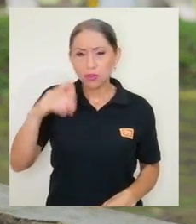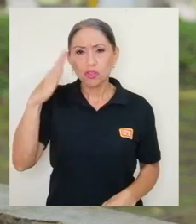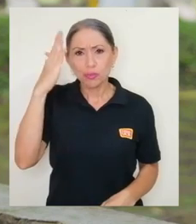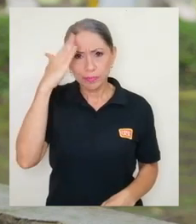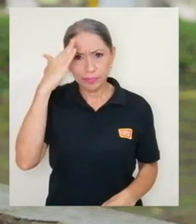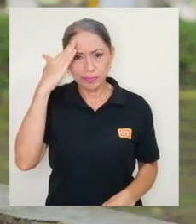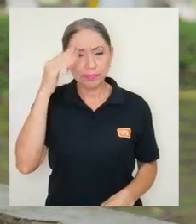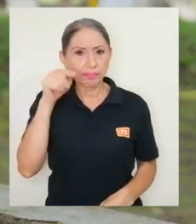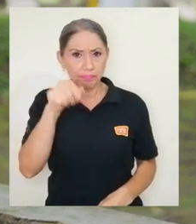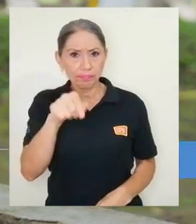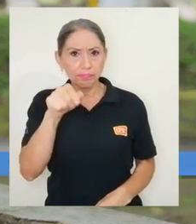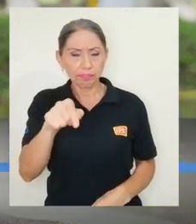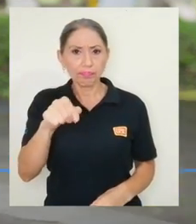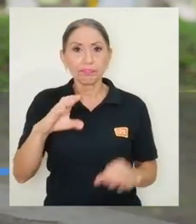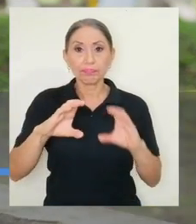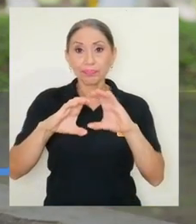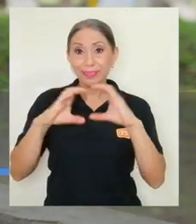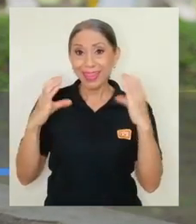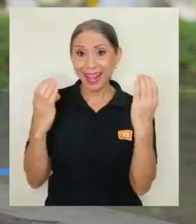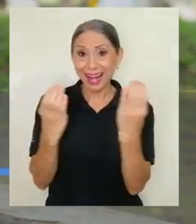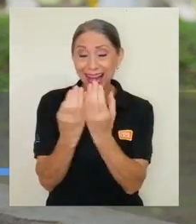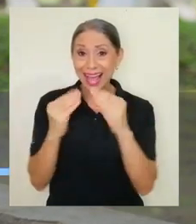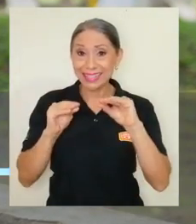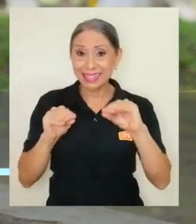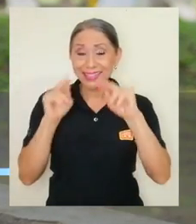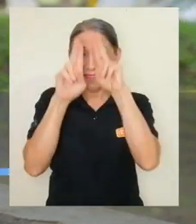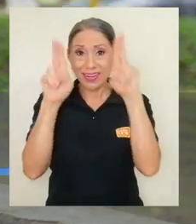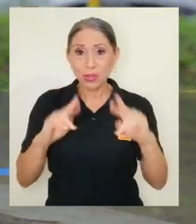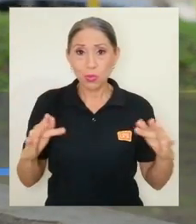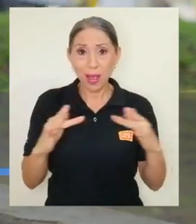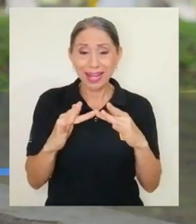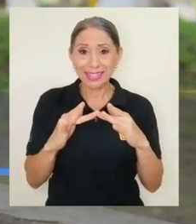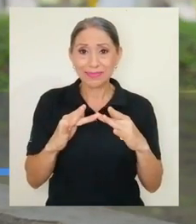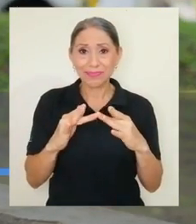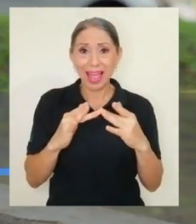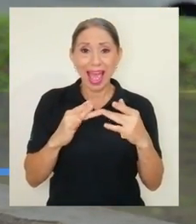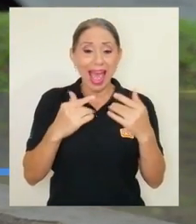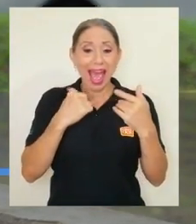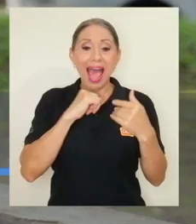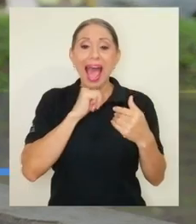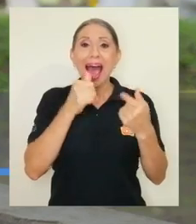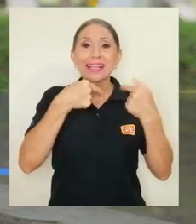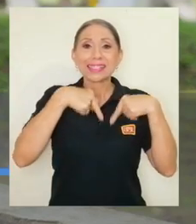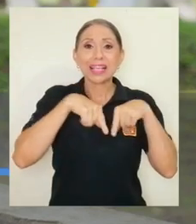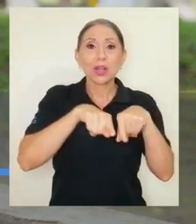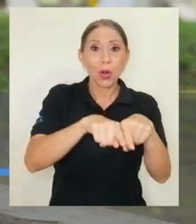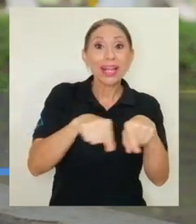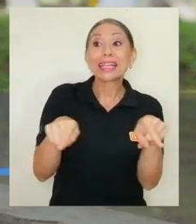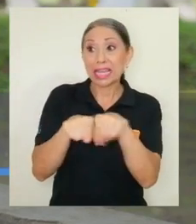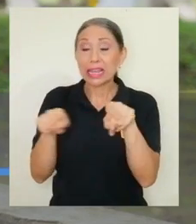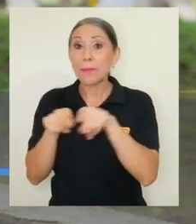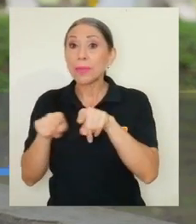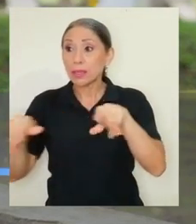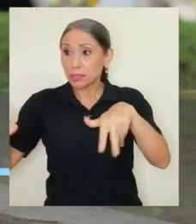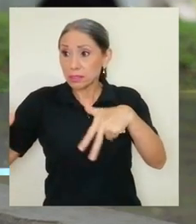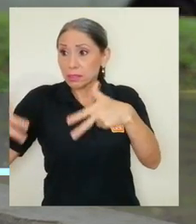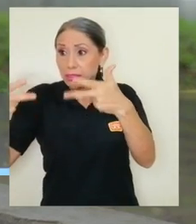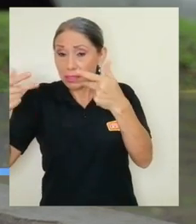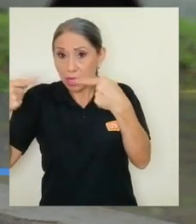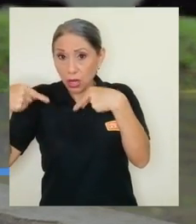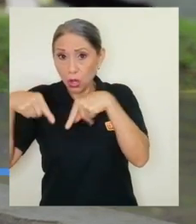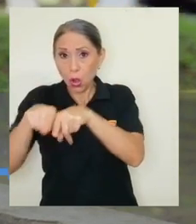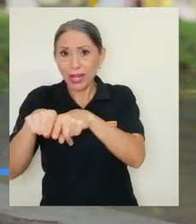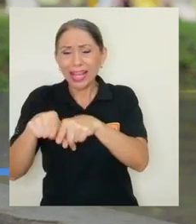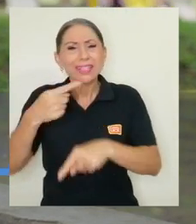consideración las clases virtuales, tanto asincrónicas como sincrónicas. Nosotros ya teníamos definidas